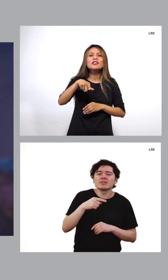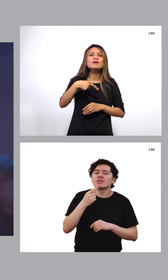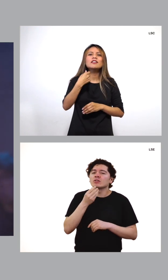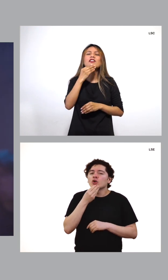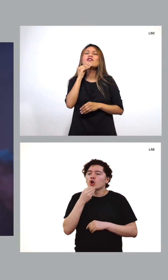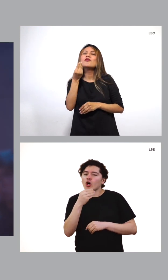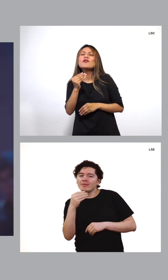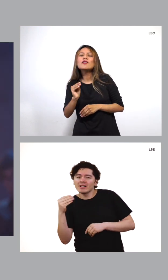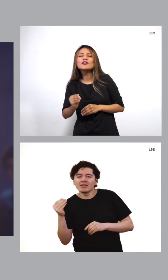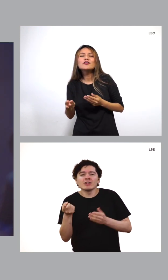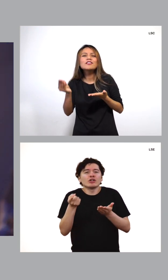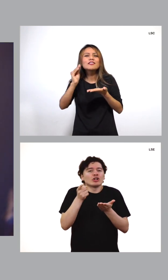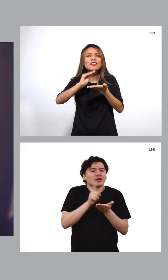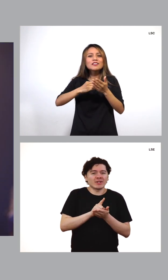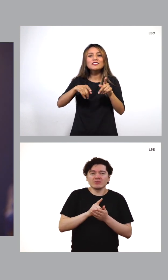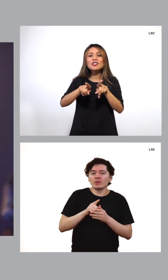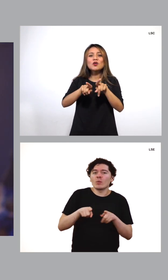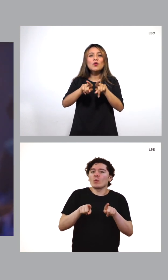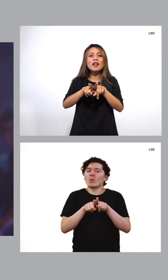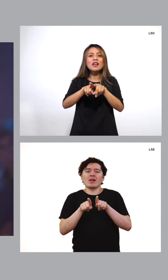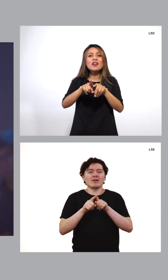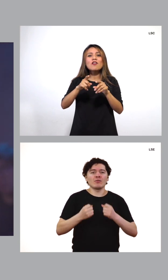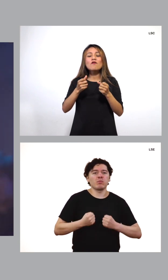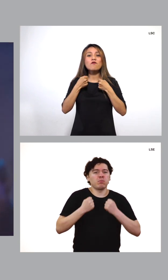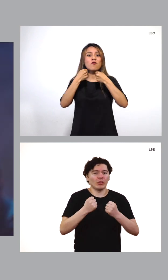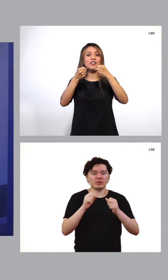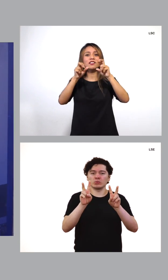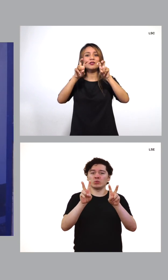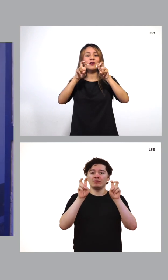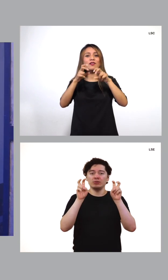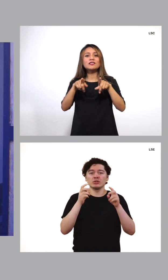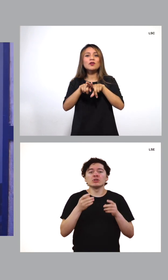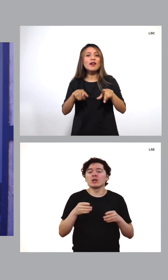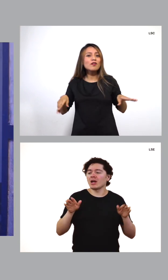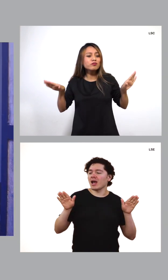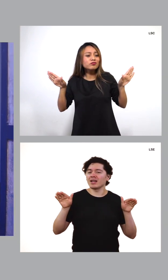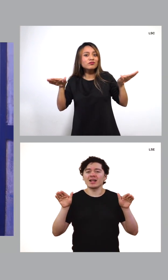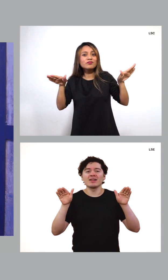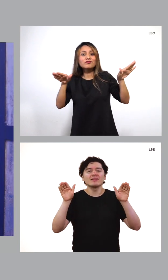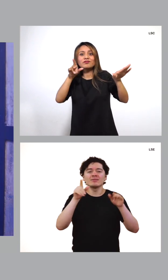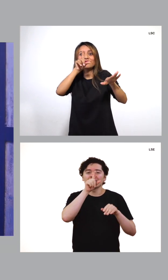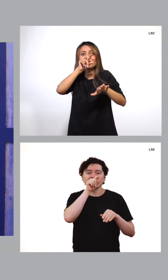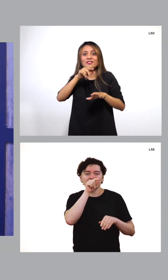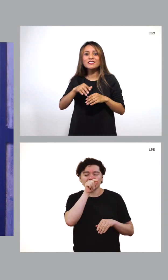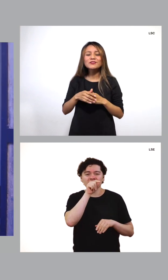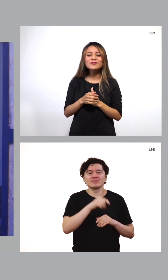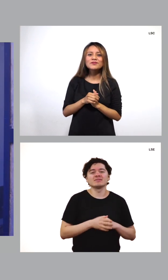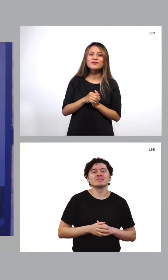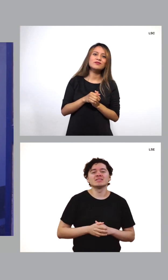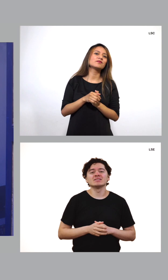águilas. Iglesia, empecemos a cantar esta canción dando gloria al único que se la merece.